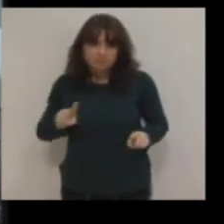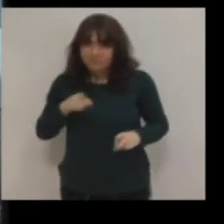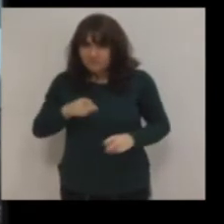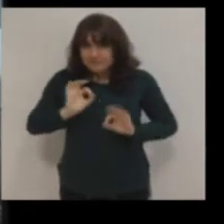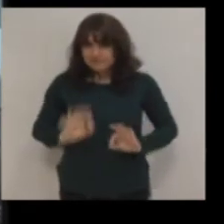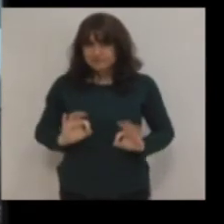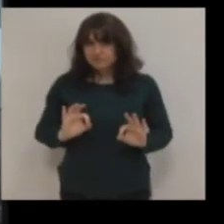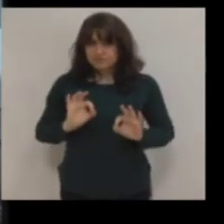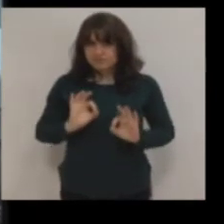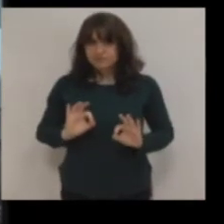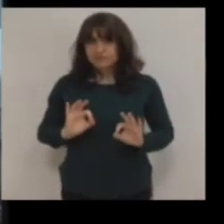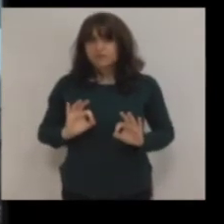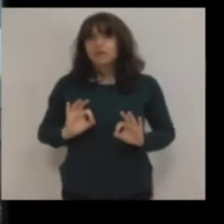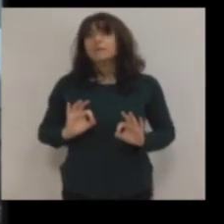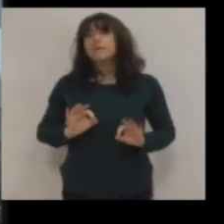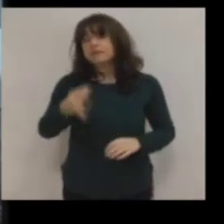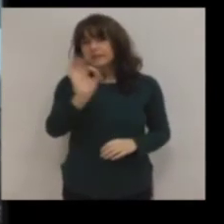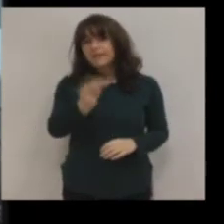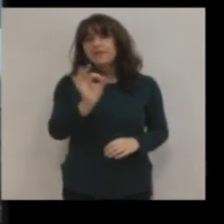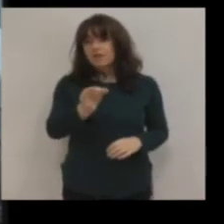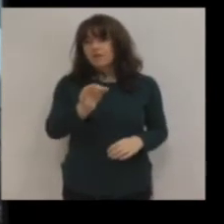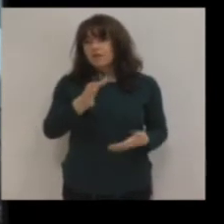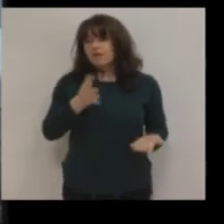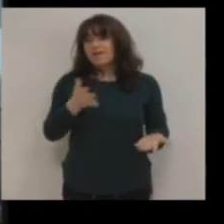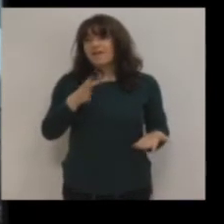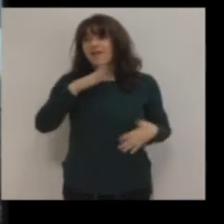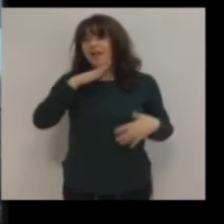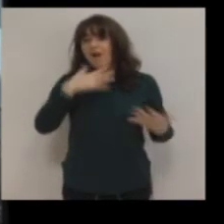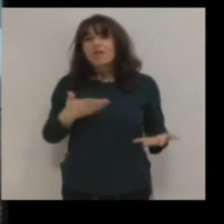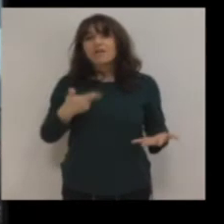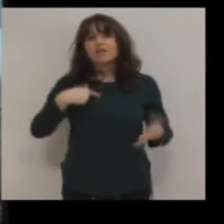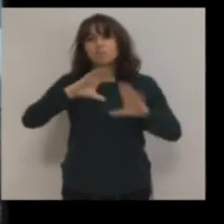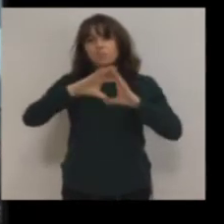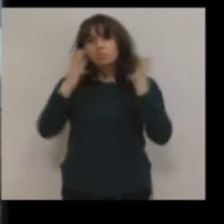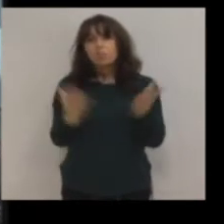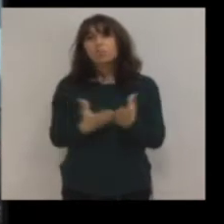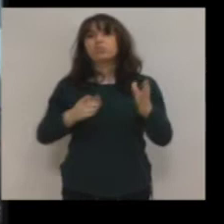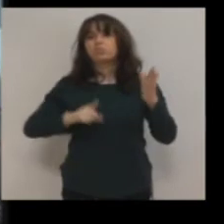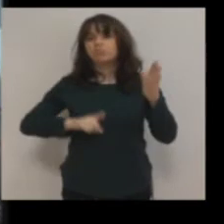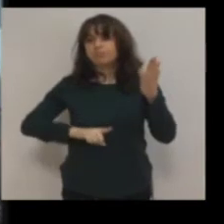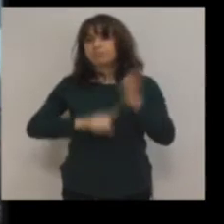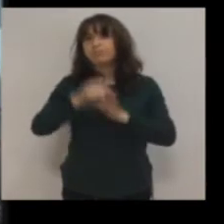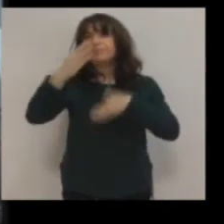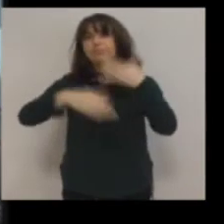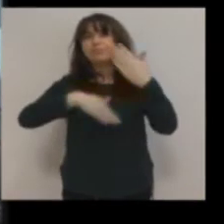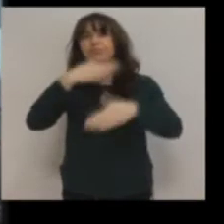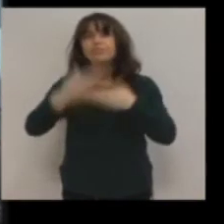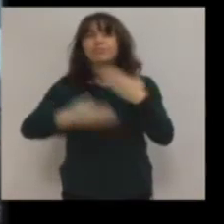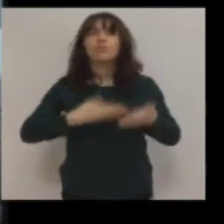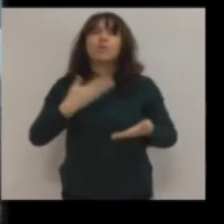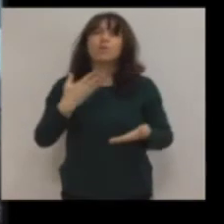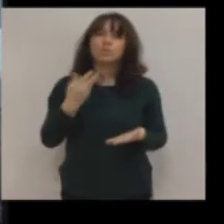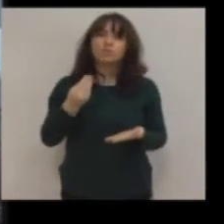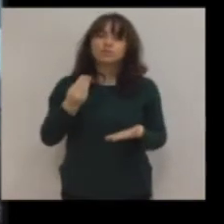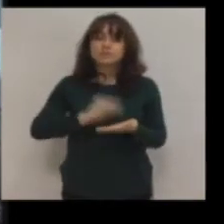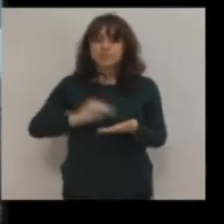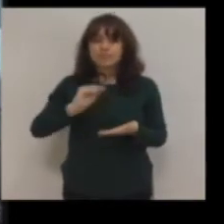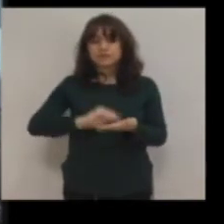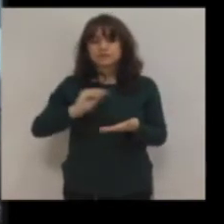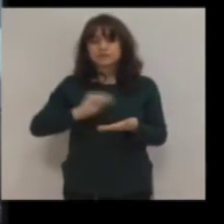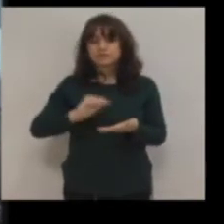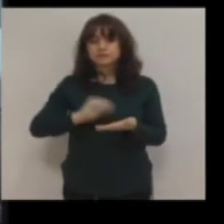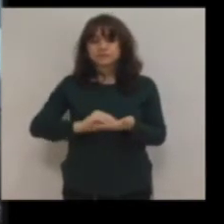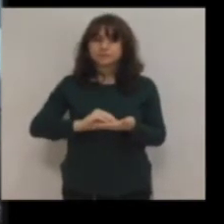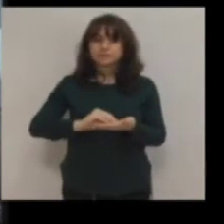está. Lo que también es cierto es que en esas realidades el mundo avanza muchas veces atendiendo más la generalidad y no